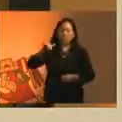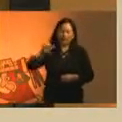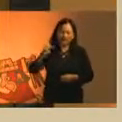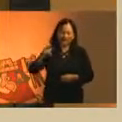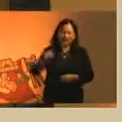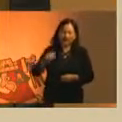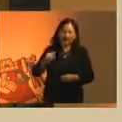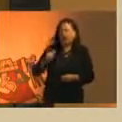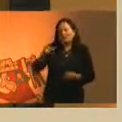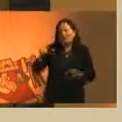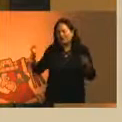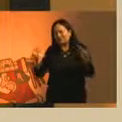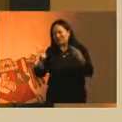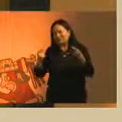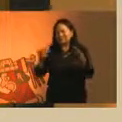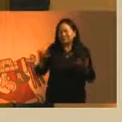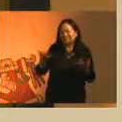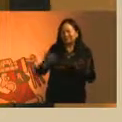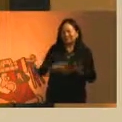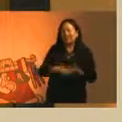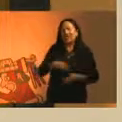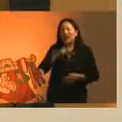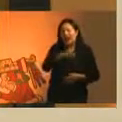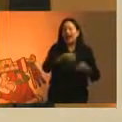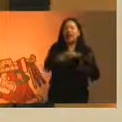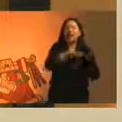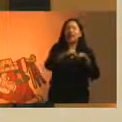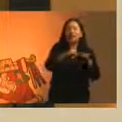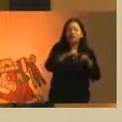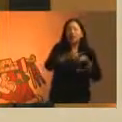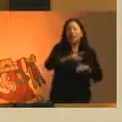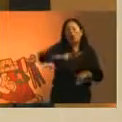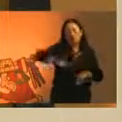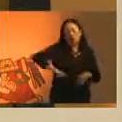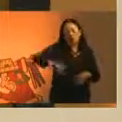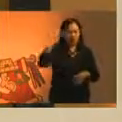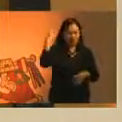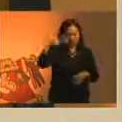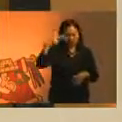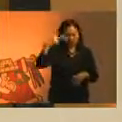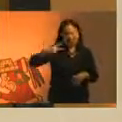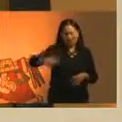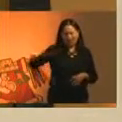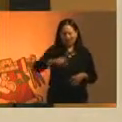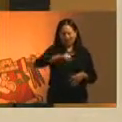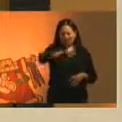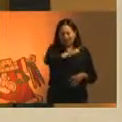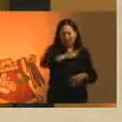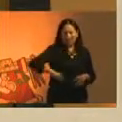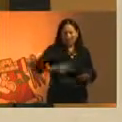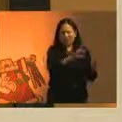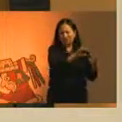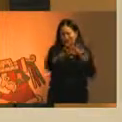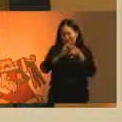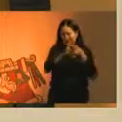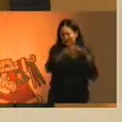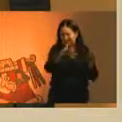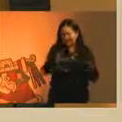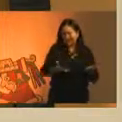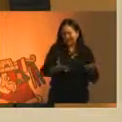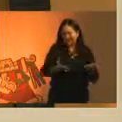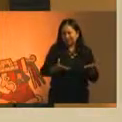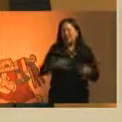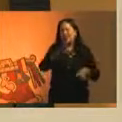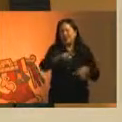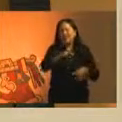entre ellos un solo galván trabajaba en alianza con el gobernador de veracruz que se llamaba adalberto tejeda era una época en que muchos